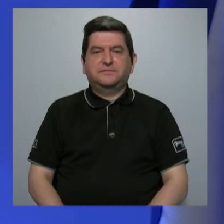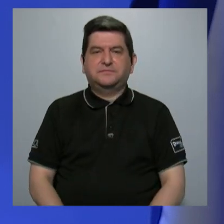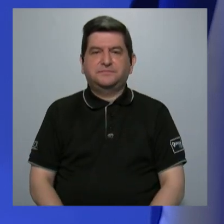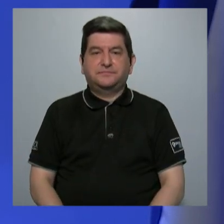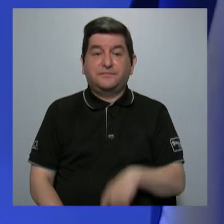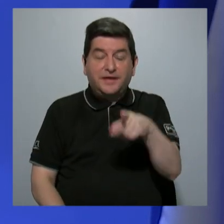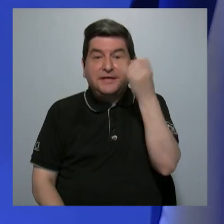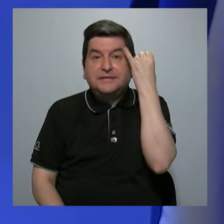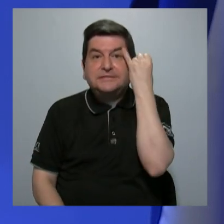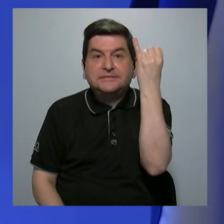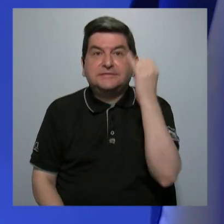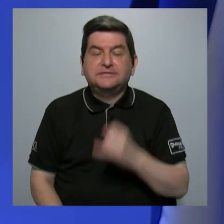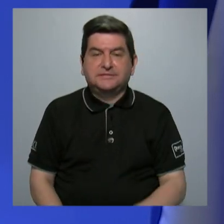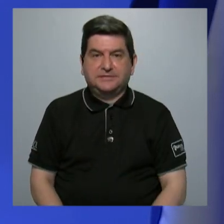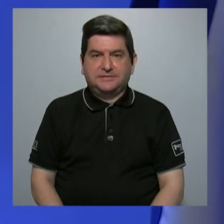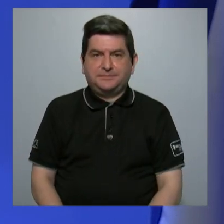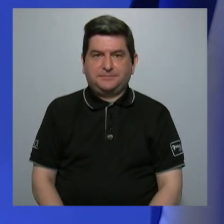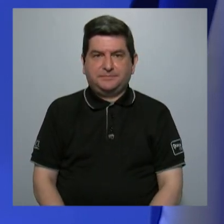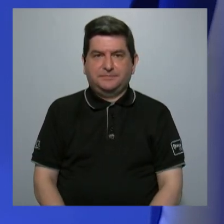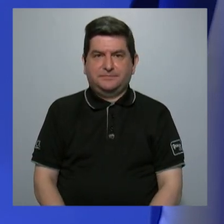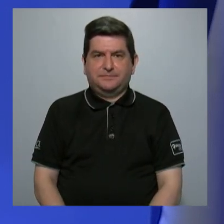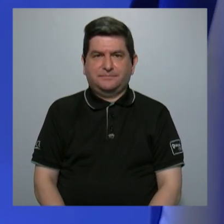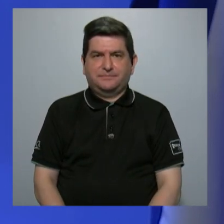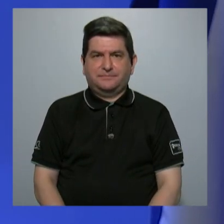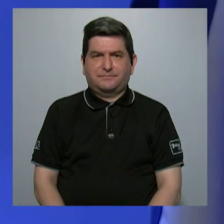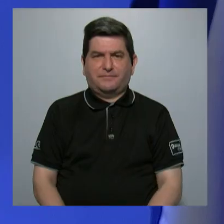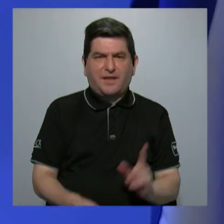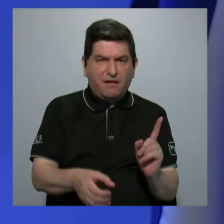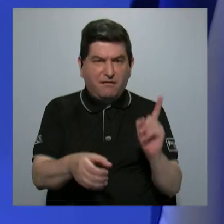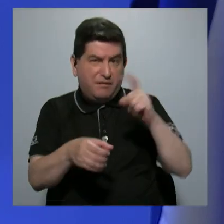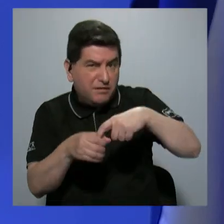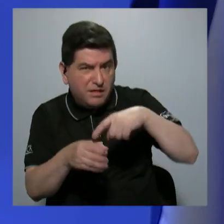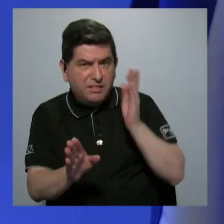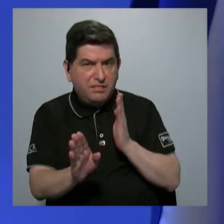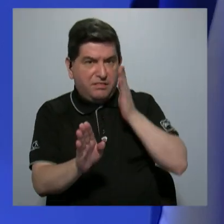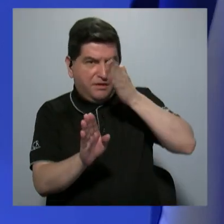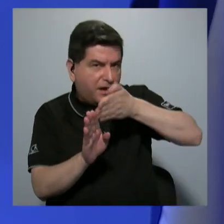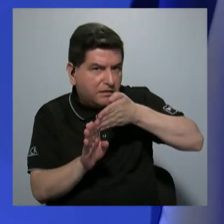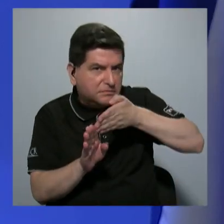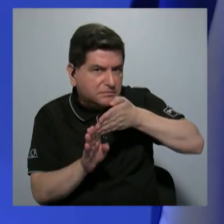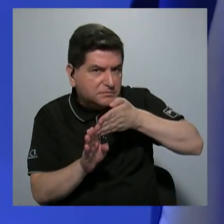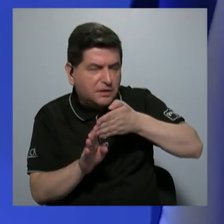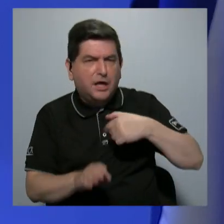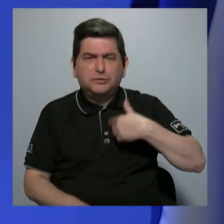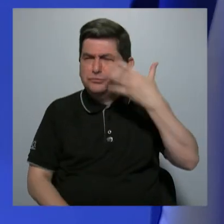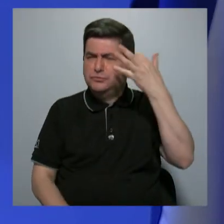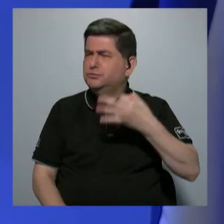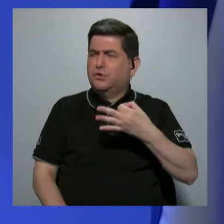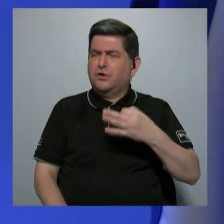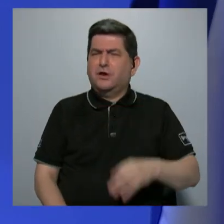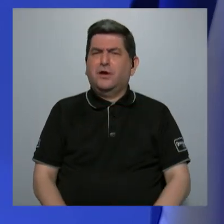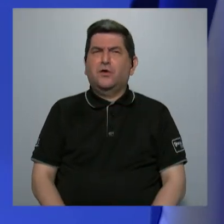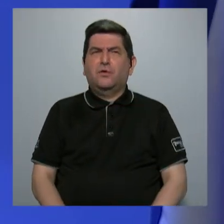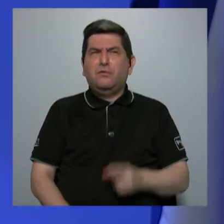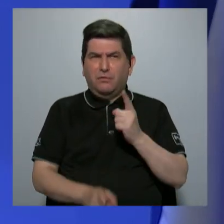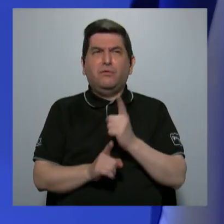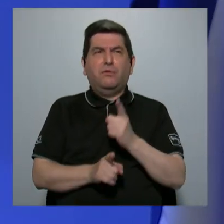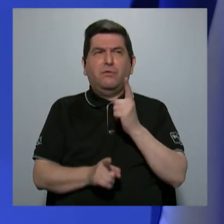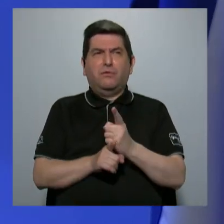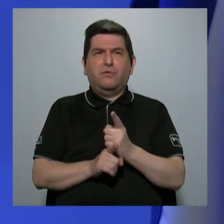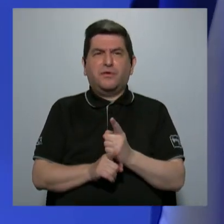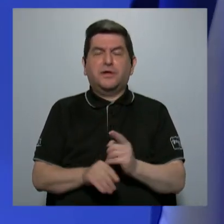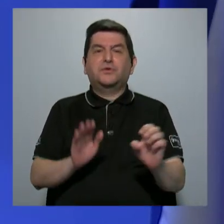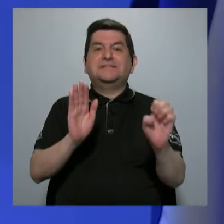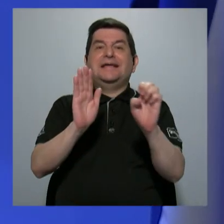ese sentido, más que involucrarnos directamente, me parece que lo que tenemos que hacer es dar